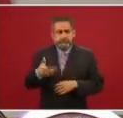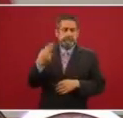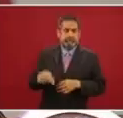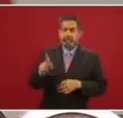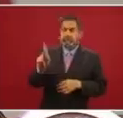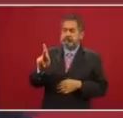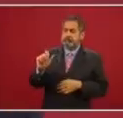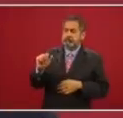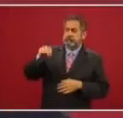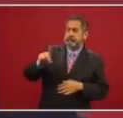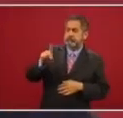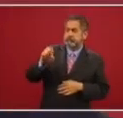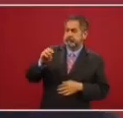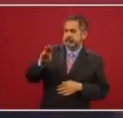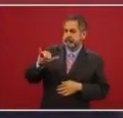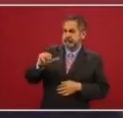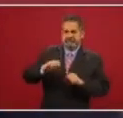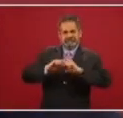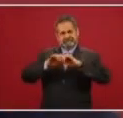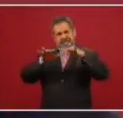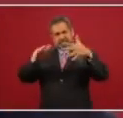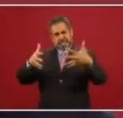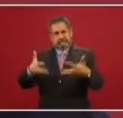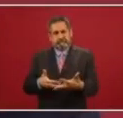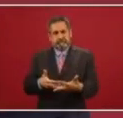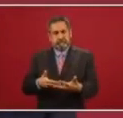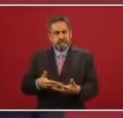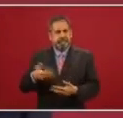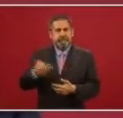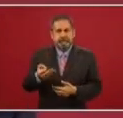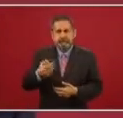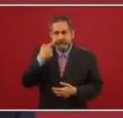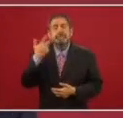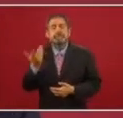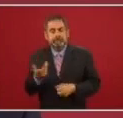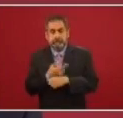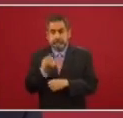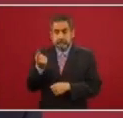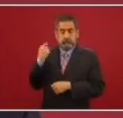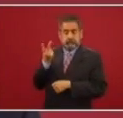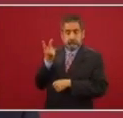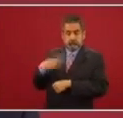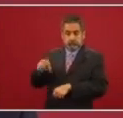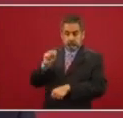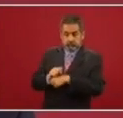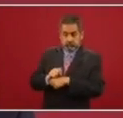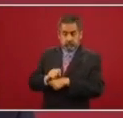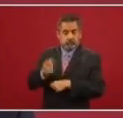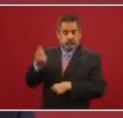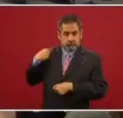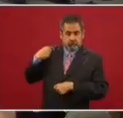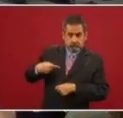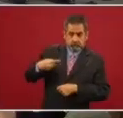es ante todo una constatación en las últimas dos semanas el número de casos